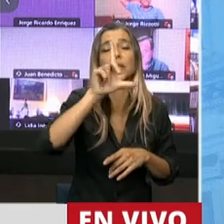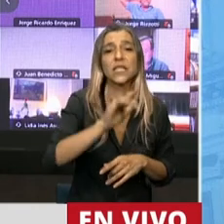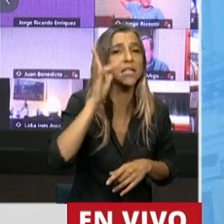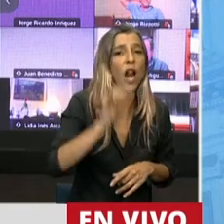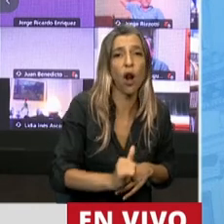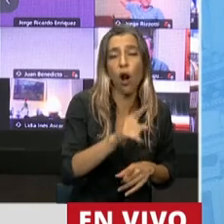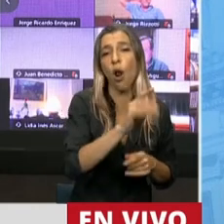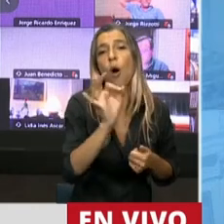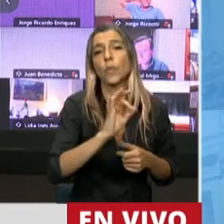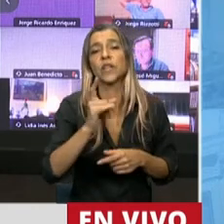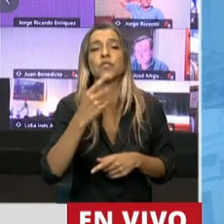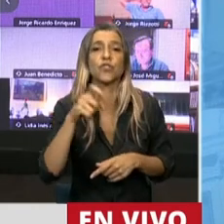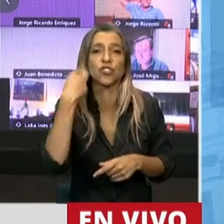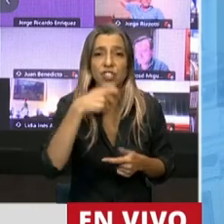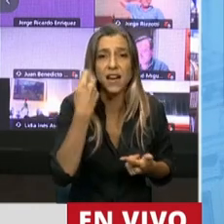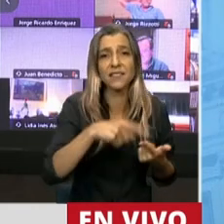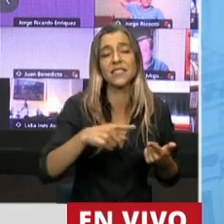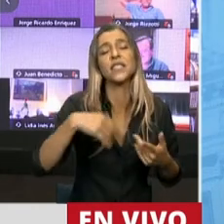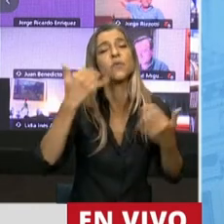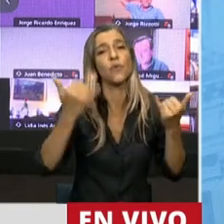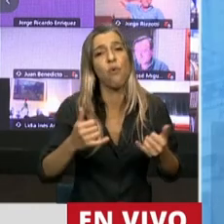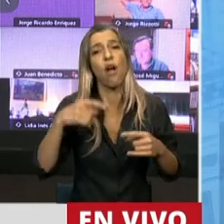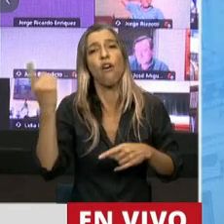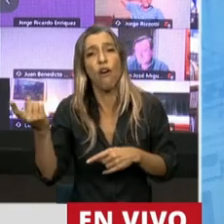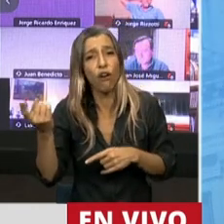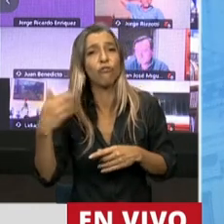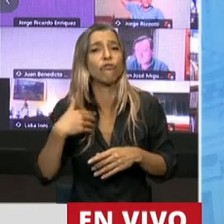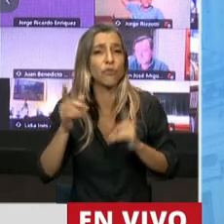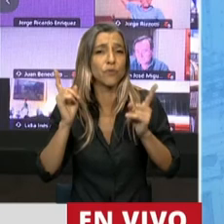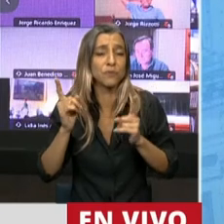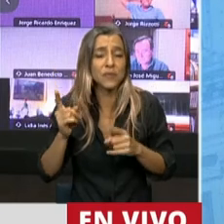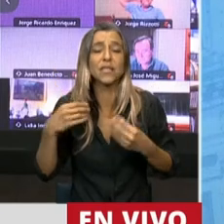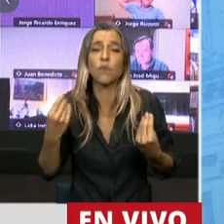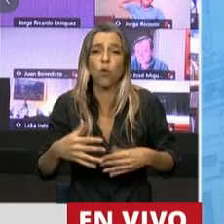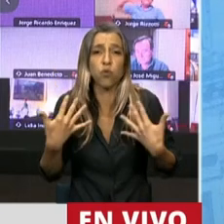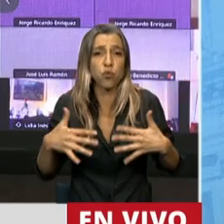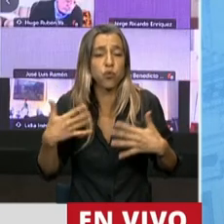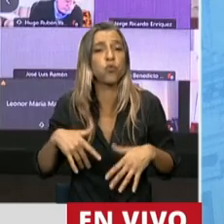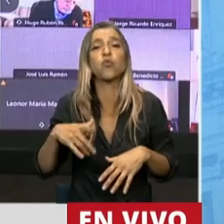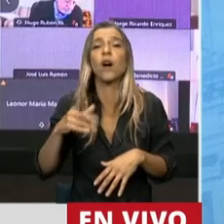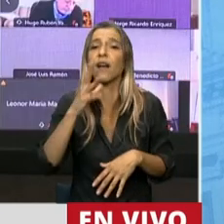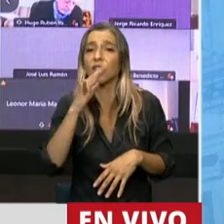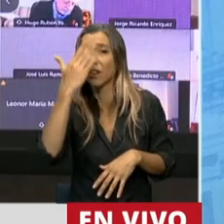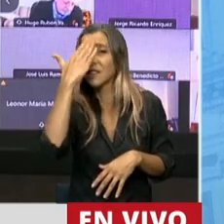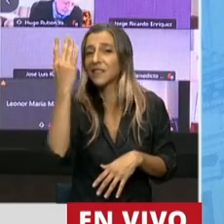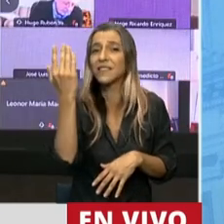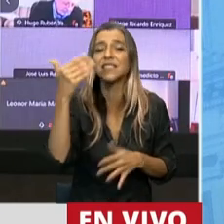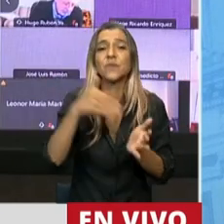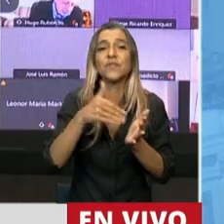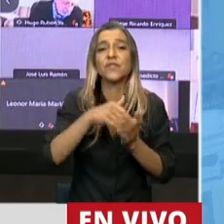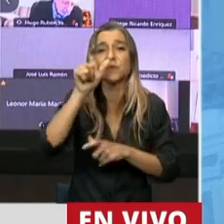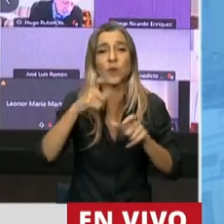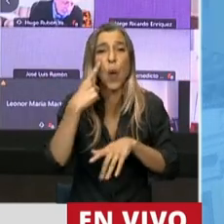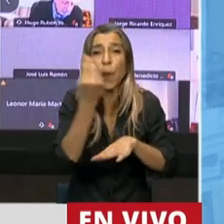área metropolitana y La Plata, que tiene esos 14, 15 millones de habitantes que significan el 33% de nuestra